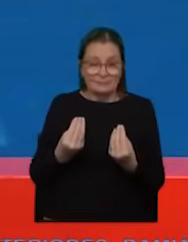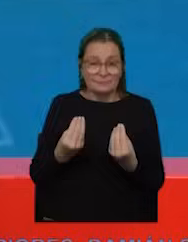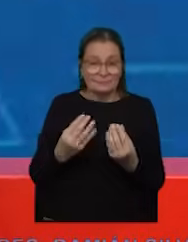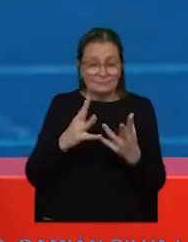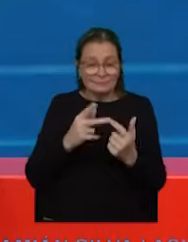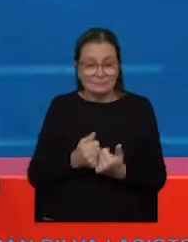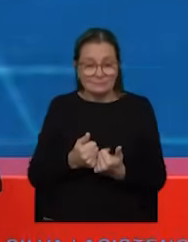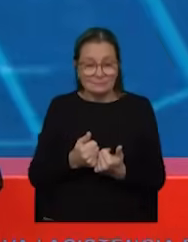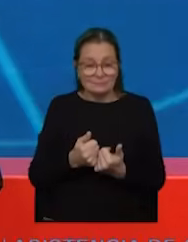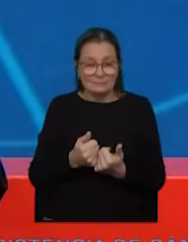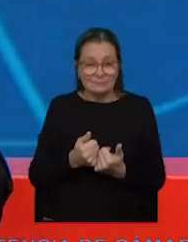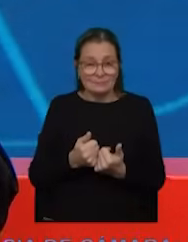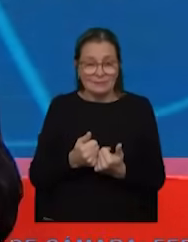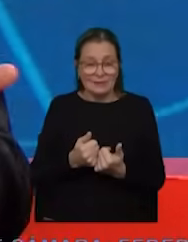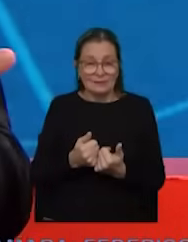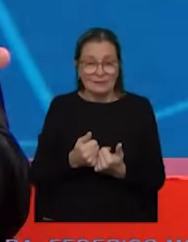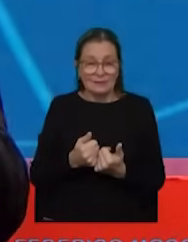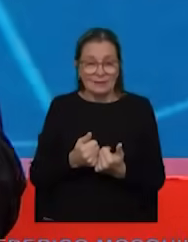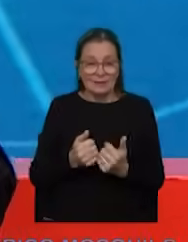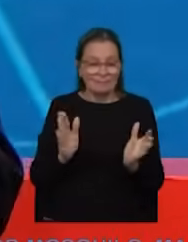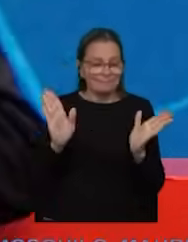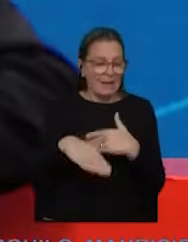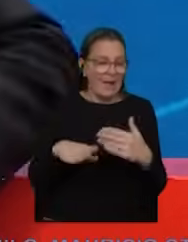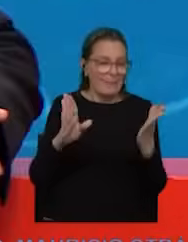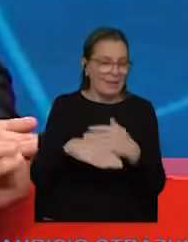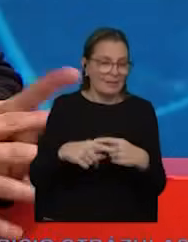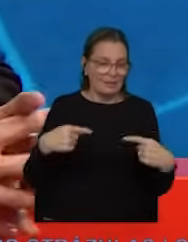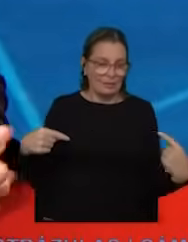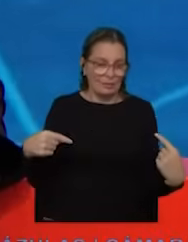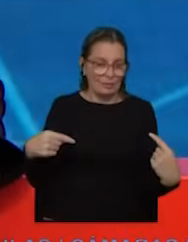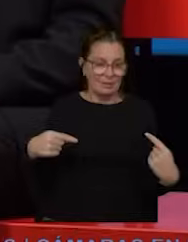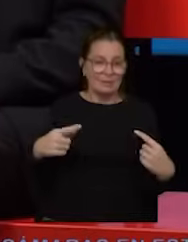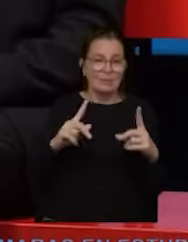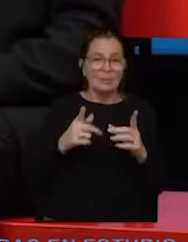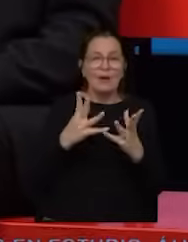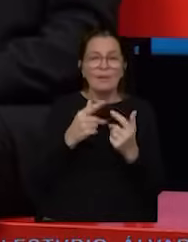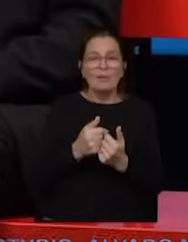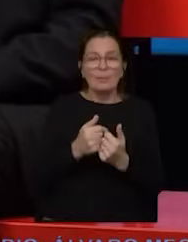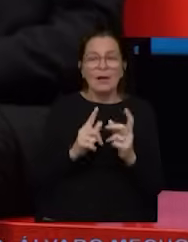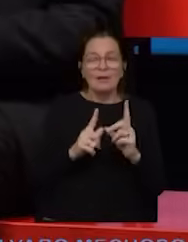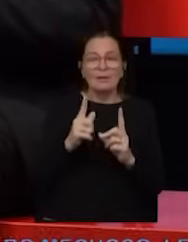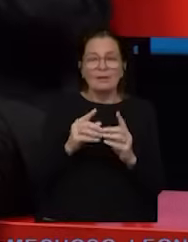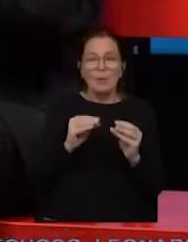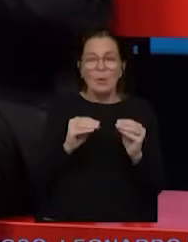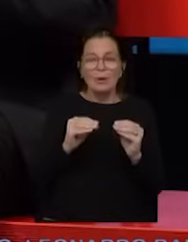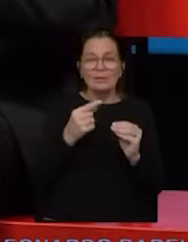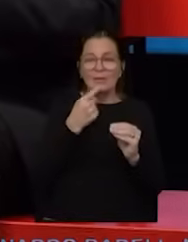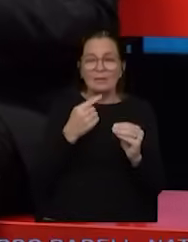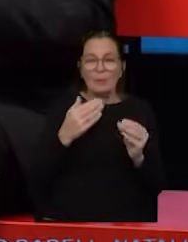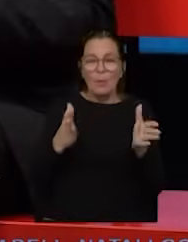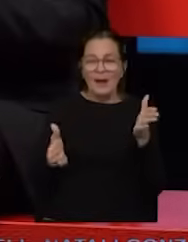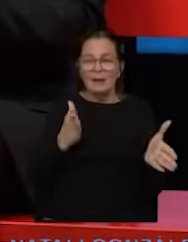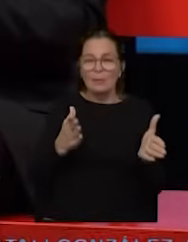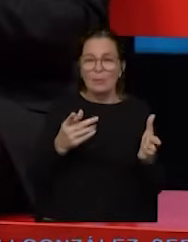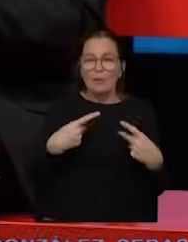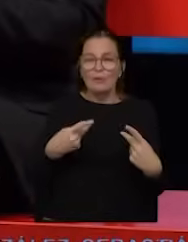la forma la forma de destruir cosas y también la forma de muchas veces hasta de maquillar uno se hace un paralelismo como